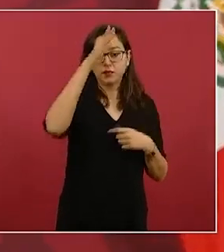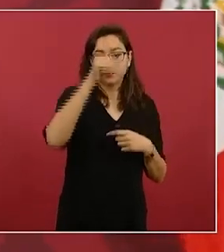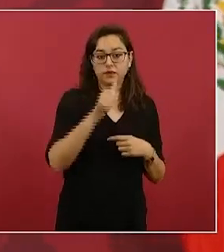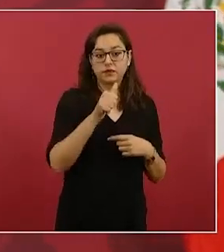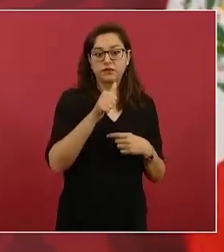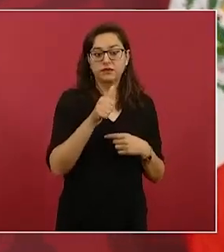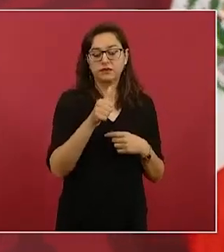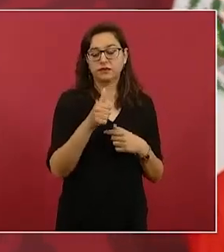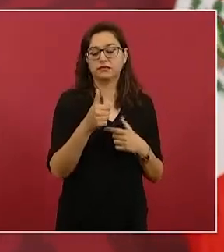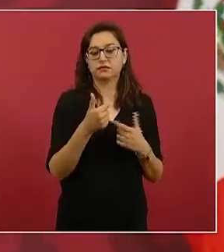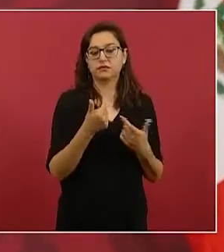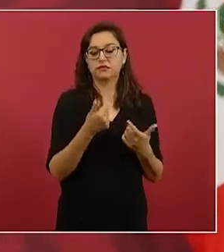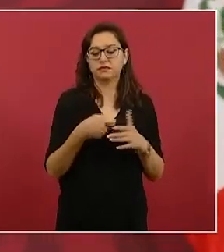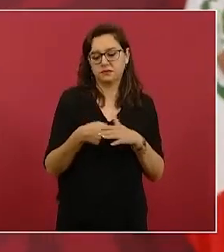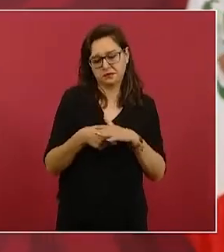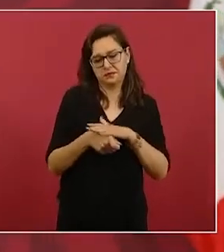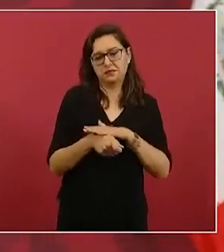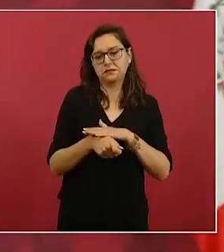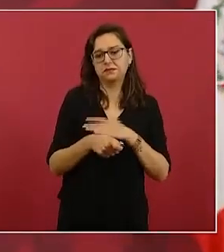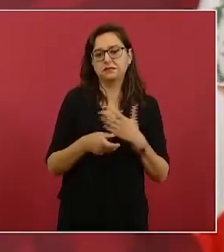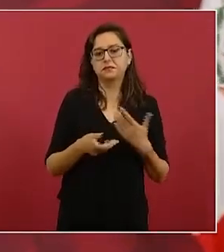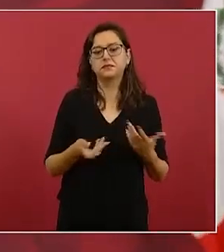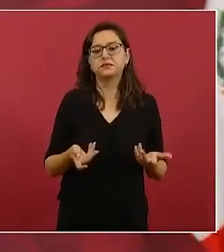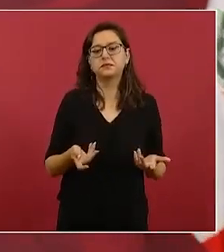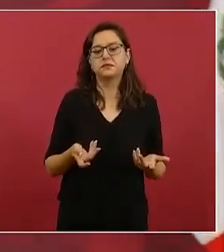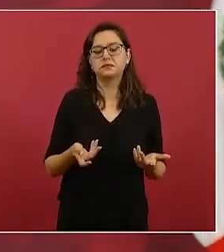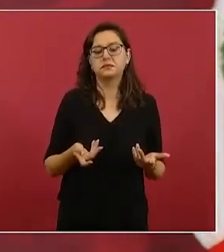del poder económico,